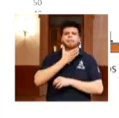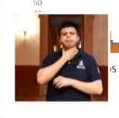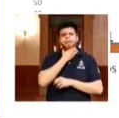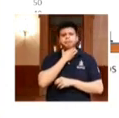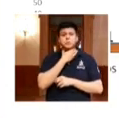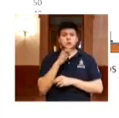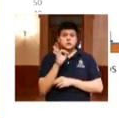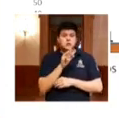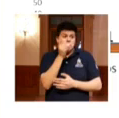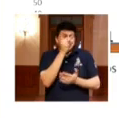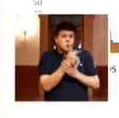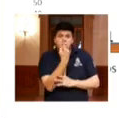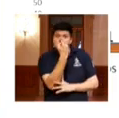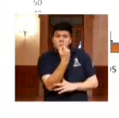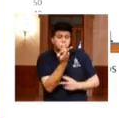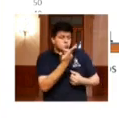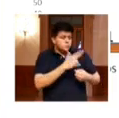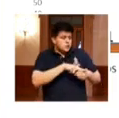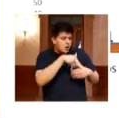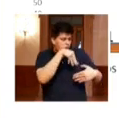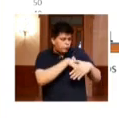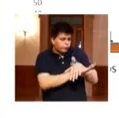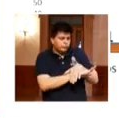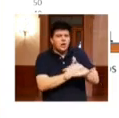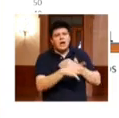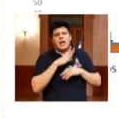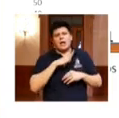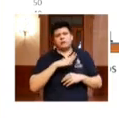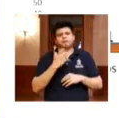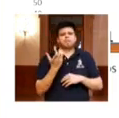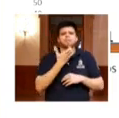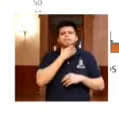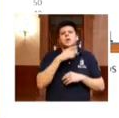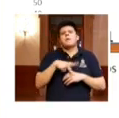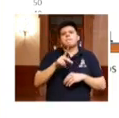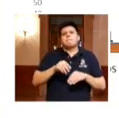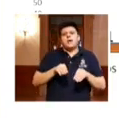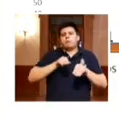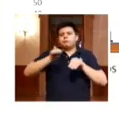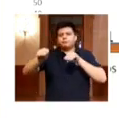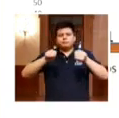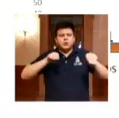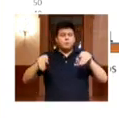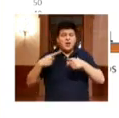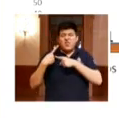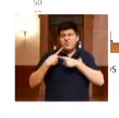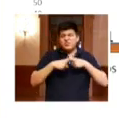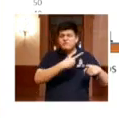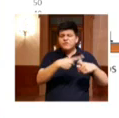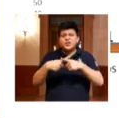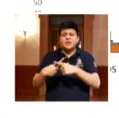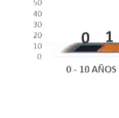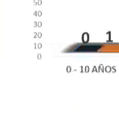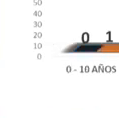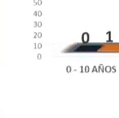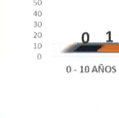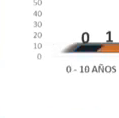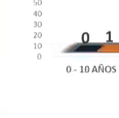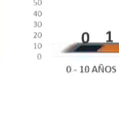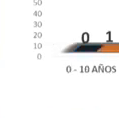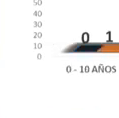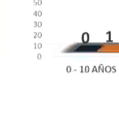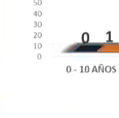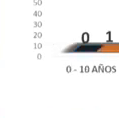solo en un hospital, estaría lleno un hospital, pero están distribuidos en diferentes hospitales, entonces tenemos